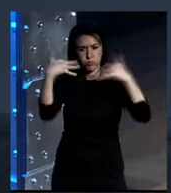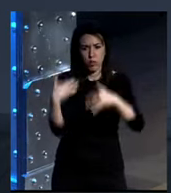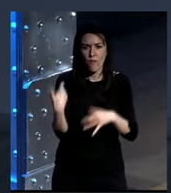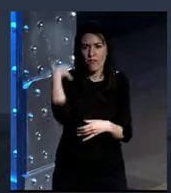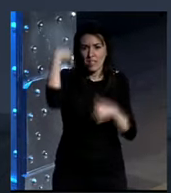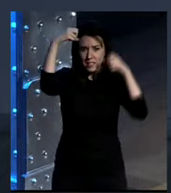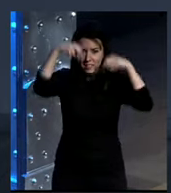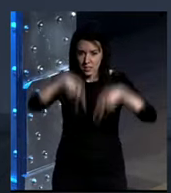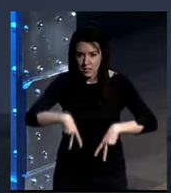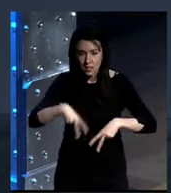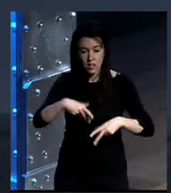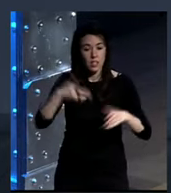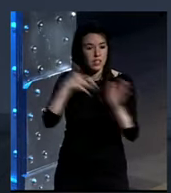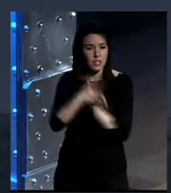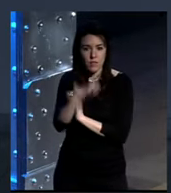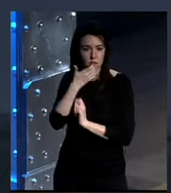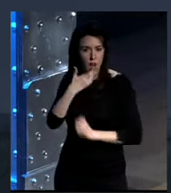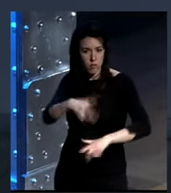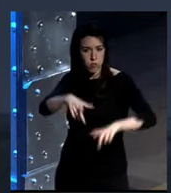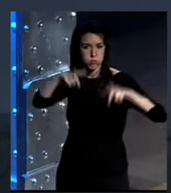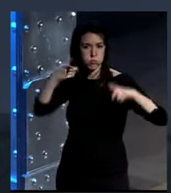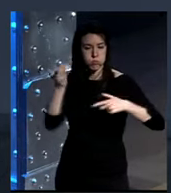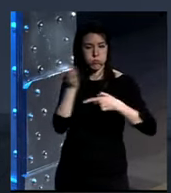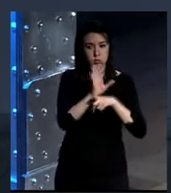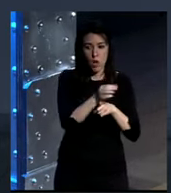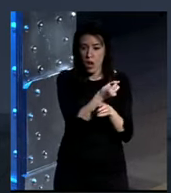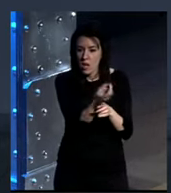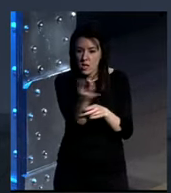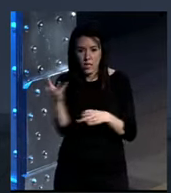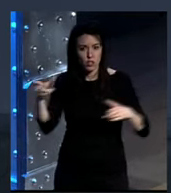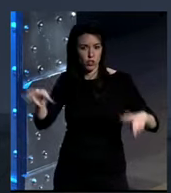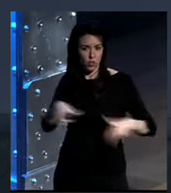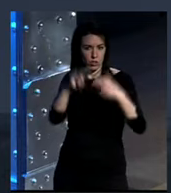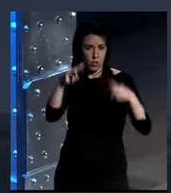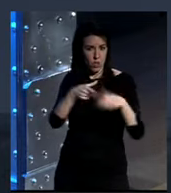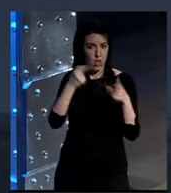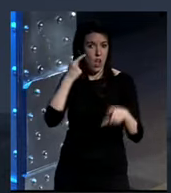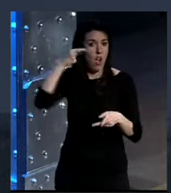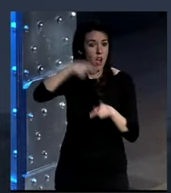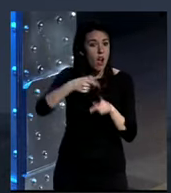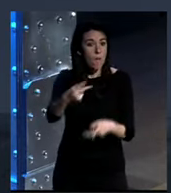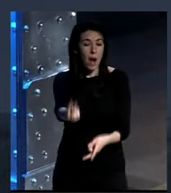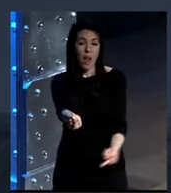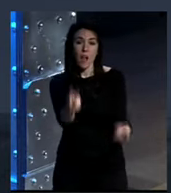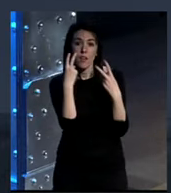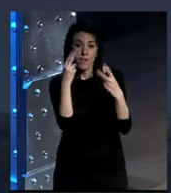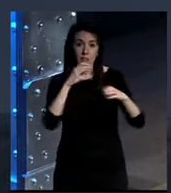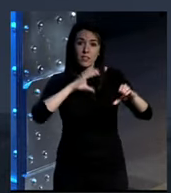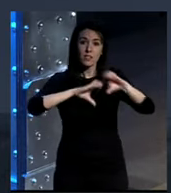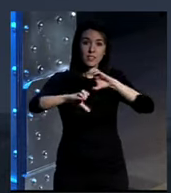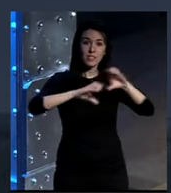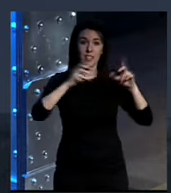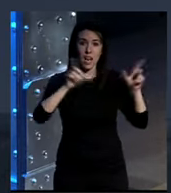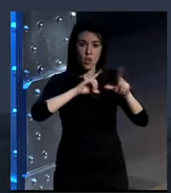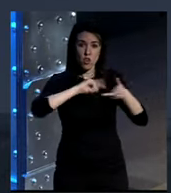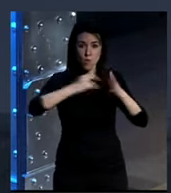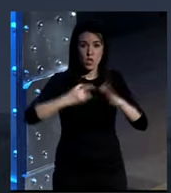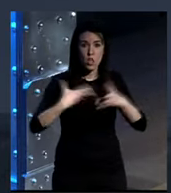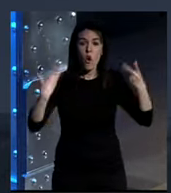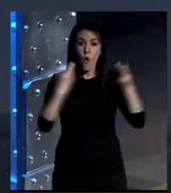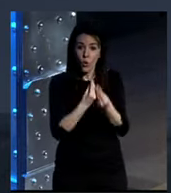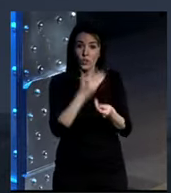un ejemplo para el resto de la sociedad, para que veas que los de telecomunicación estamos juntos y además